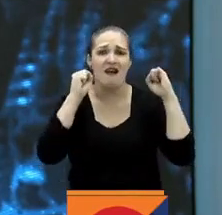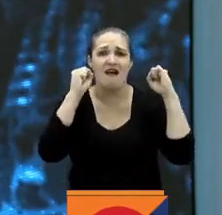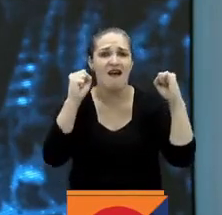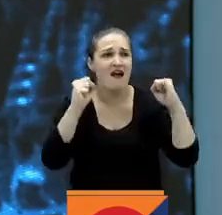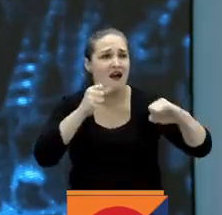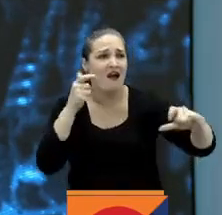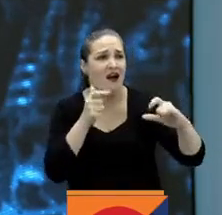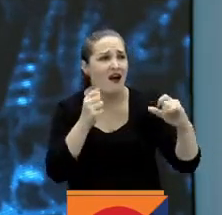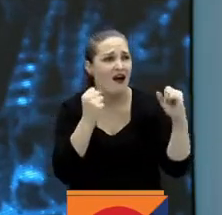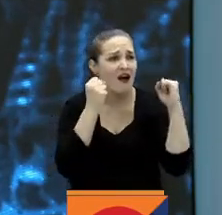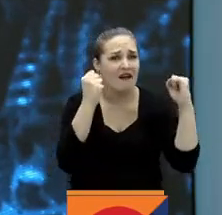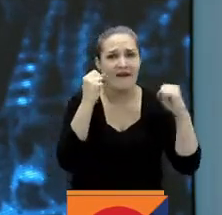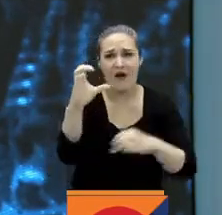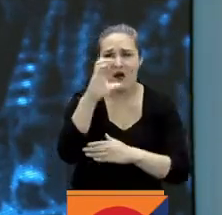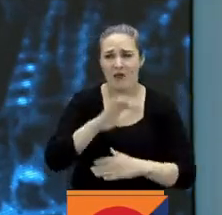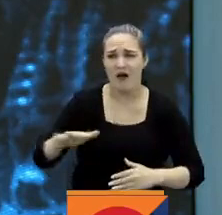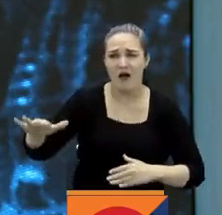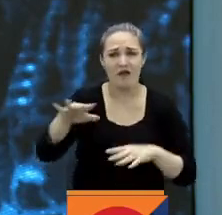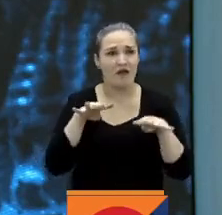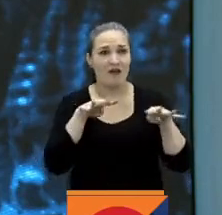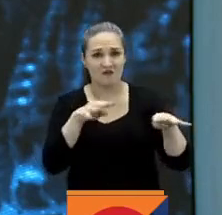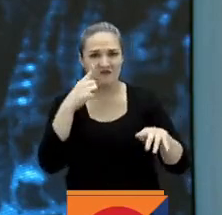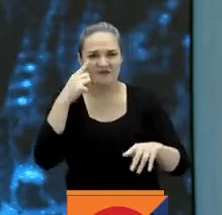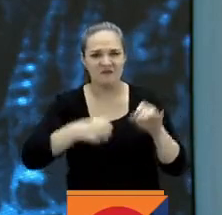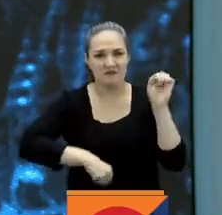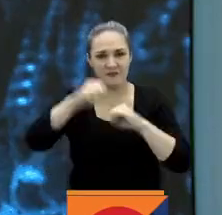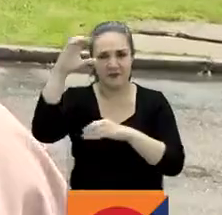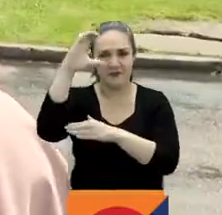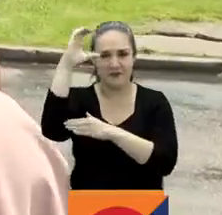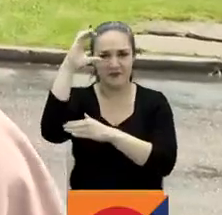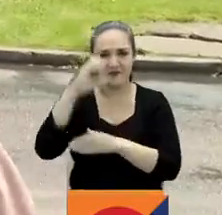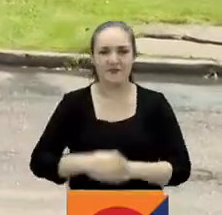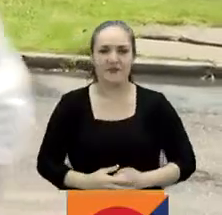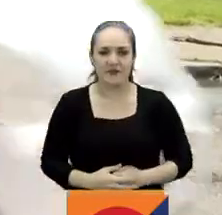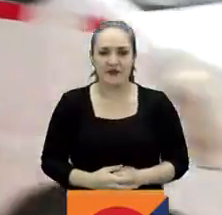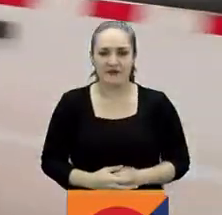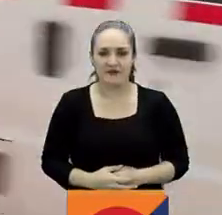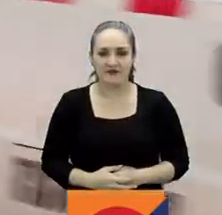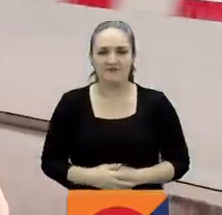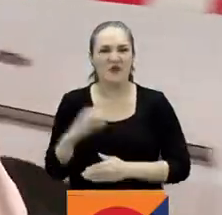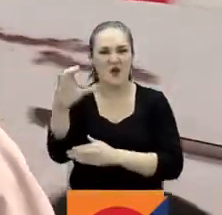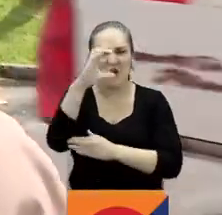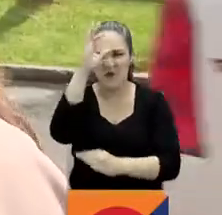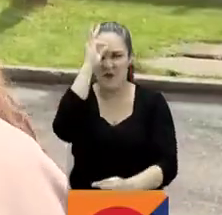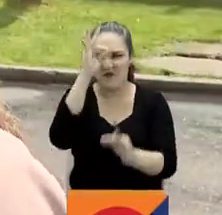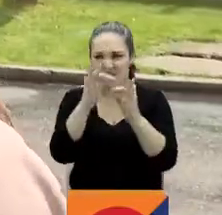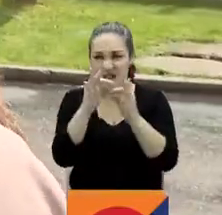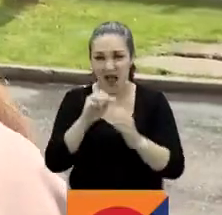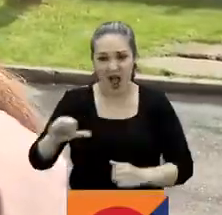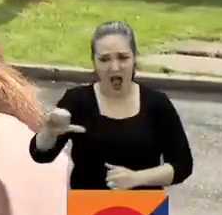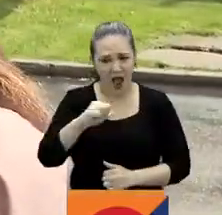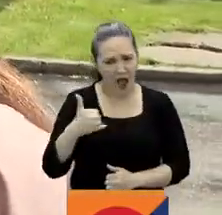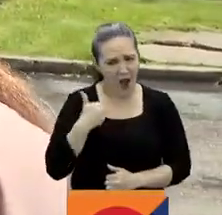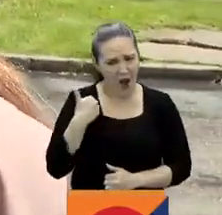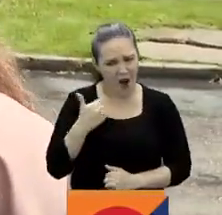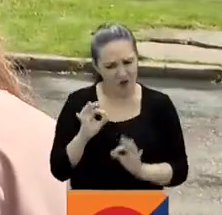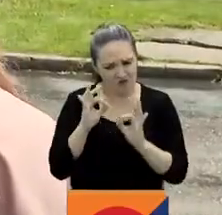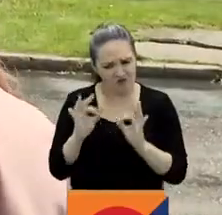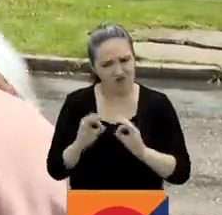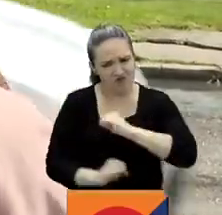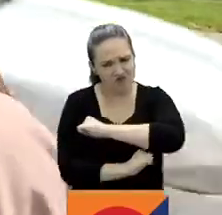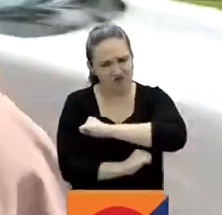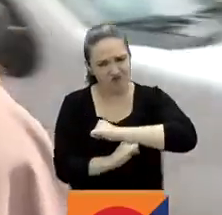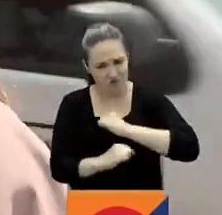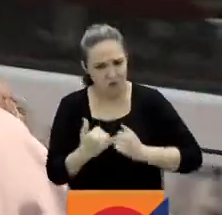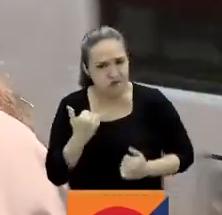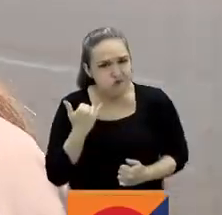de nuestras futbolistas. Así se celebró el triunfo en Colombia. Y yo a Colombia le tengo fe, las peladitas son bien fundamentadas,